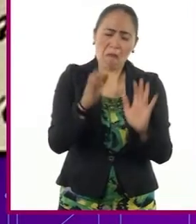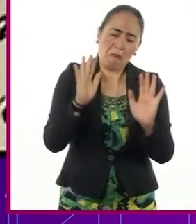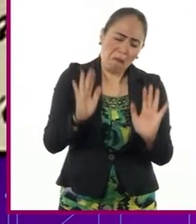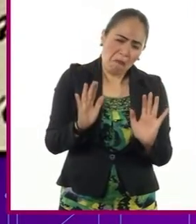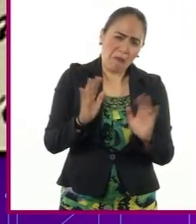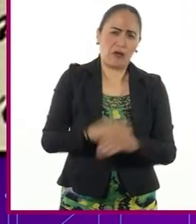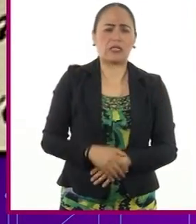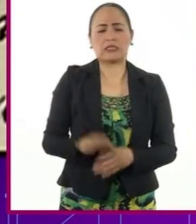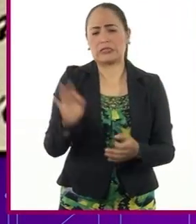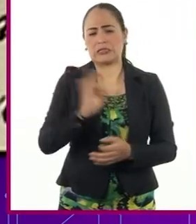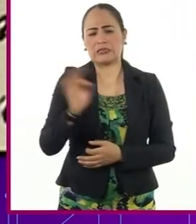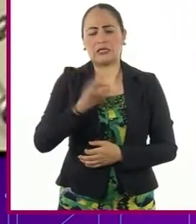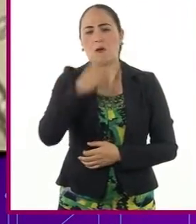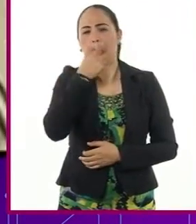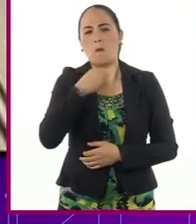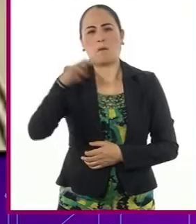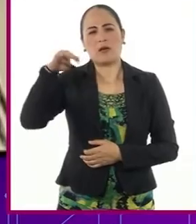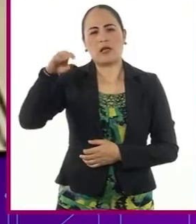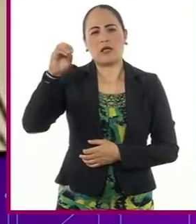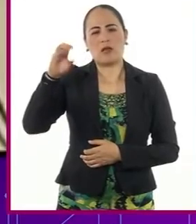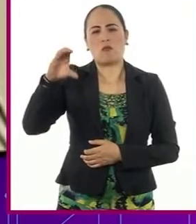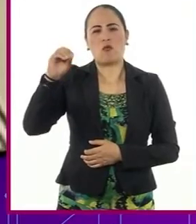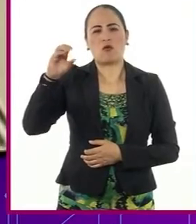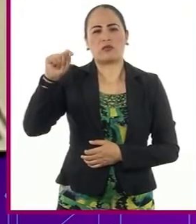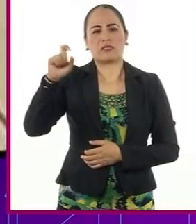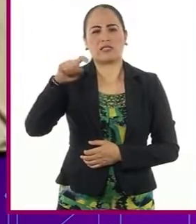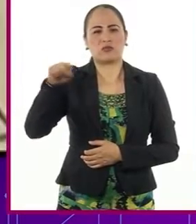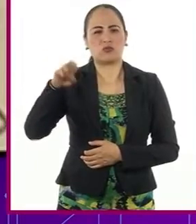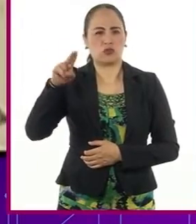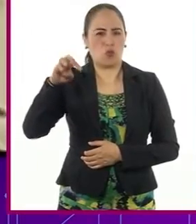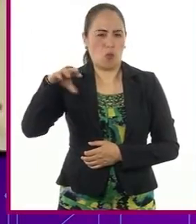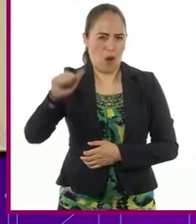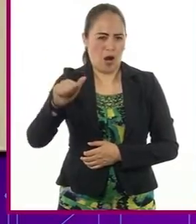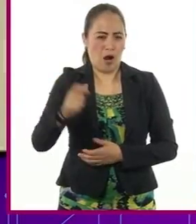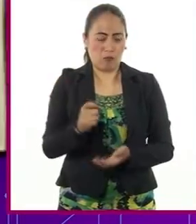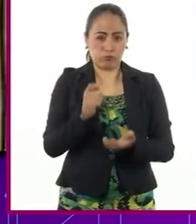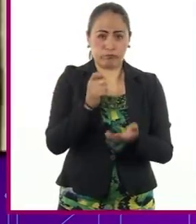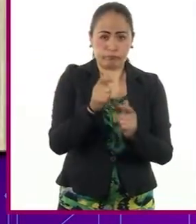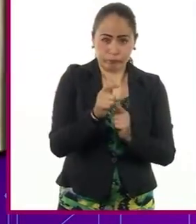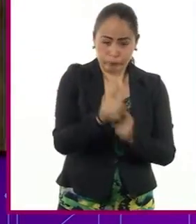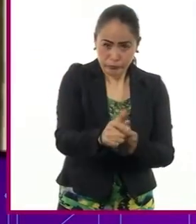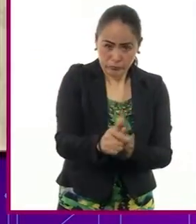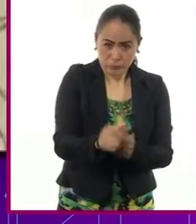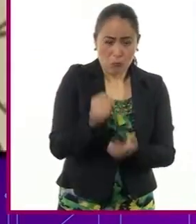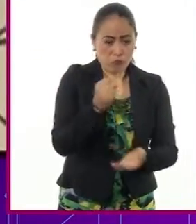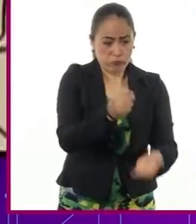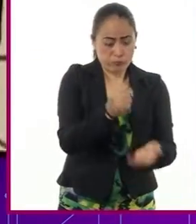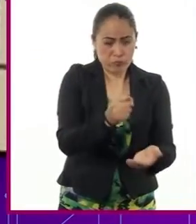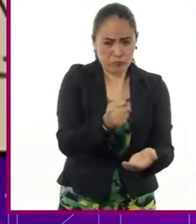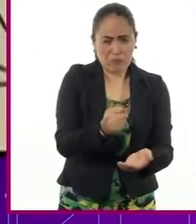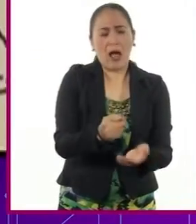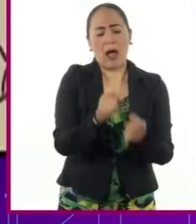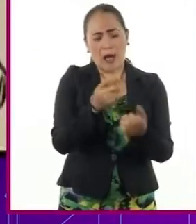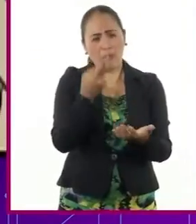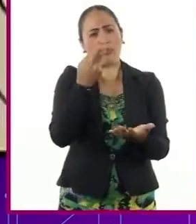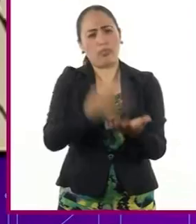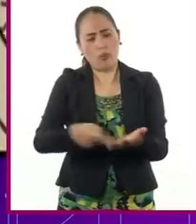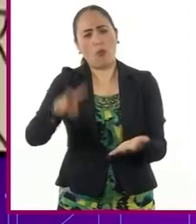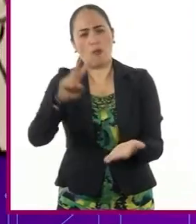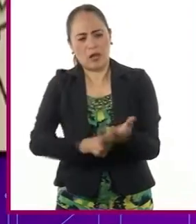a Moctezuma, ahora le iban a seguir tributando a sus propios señores y a Carlos